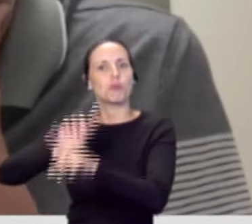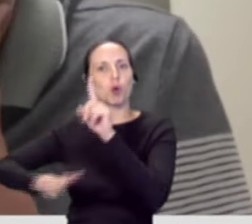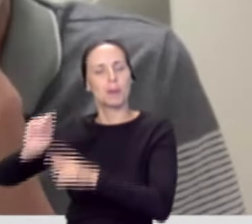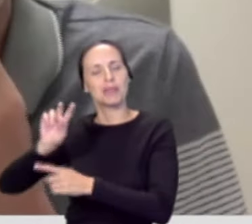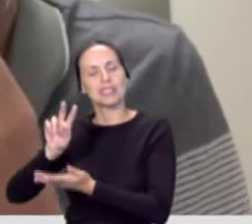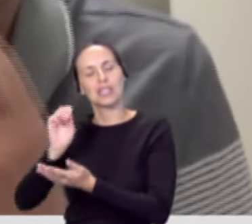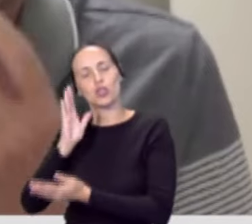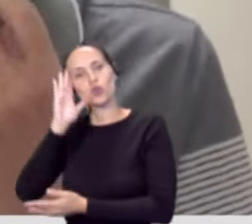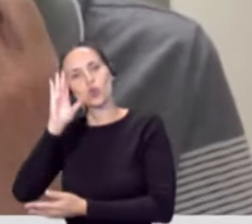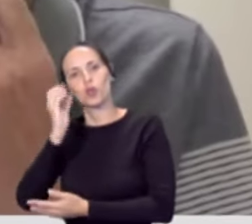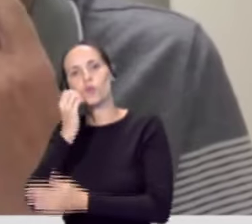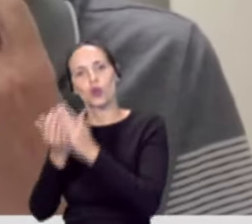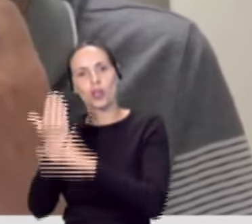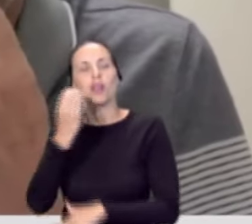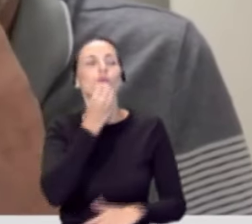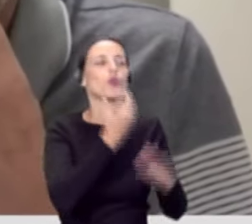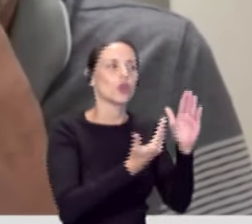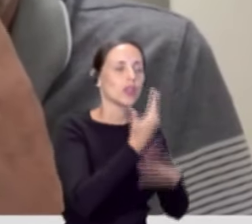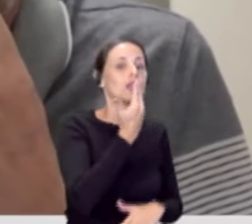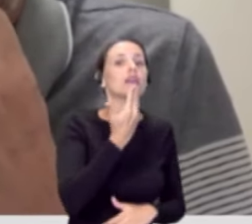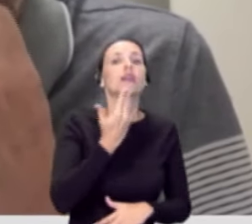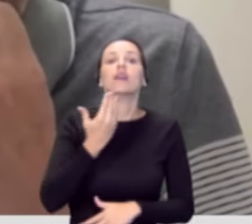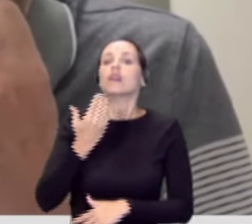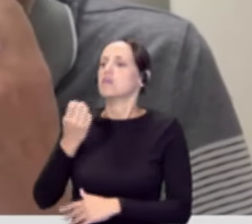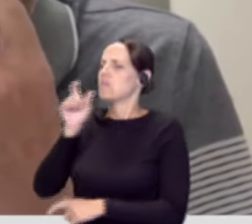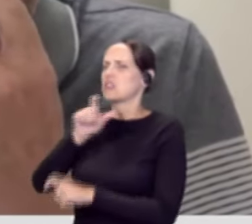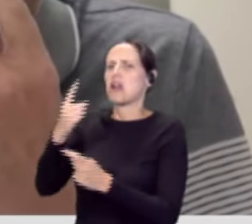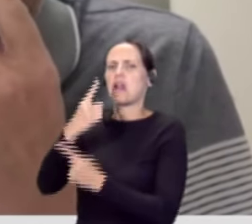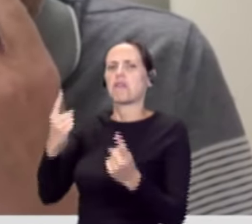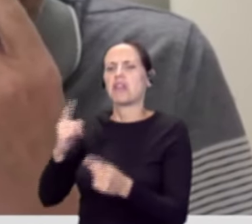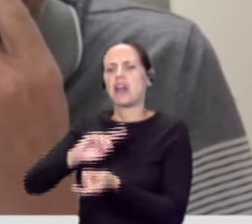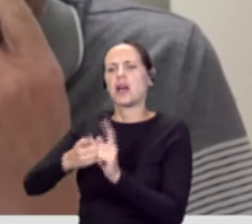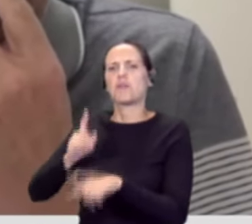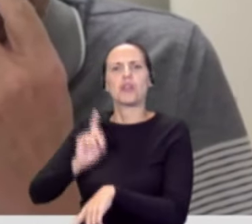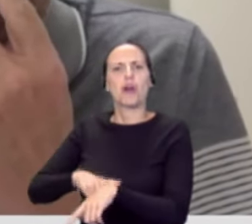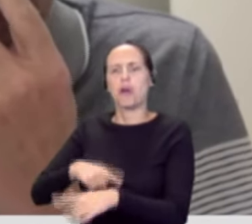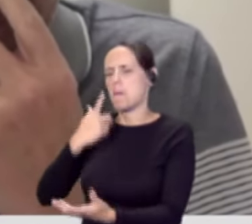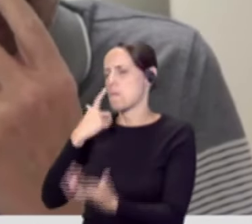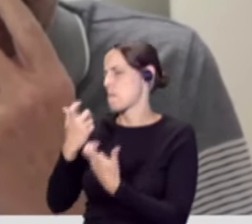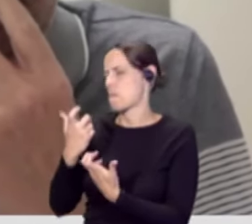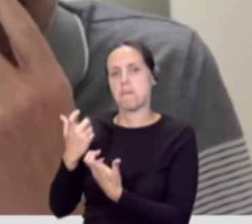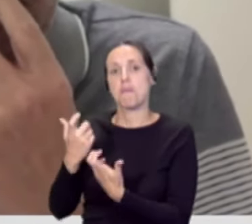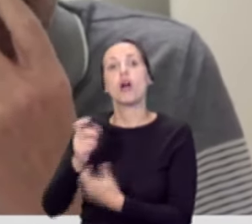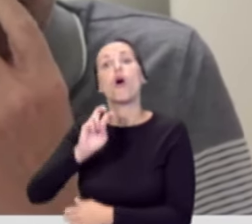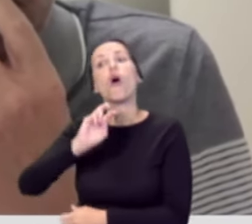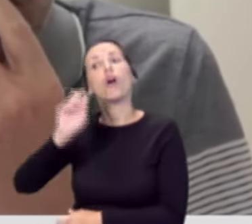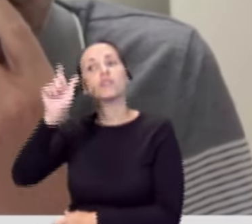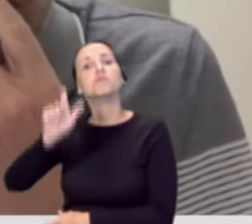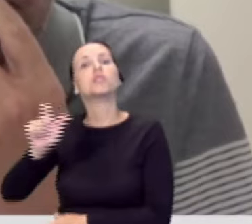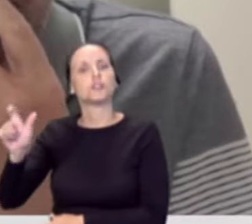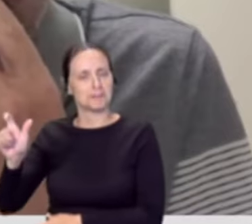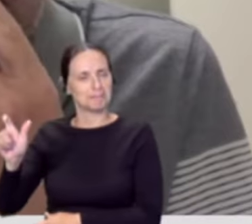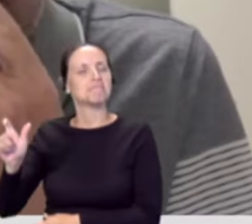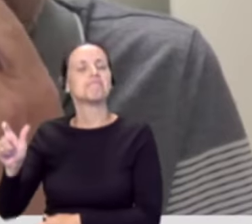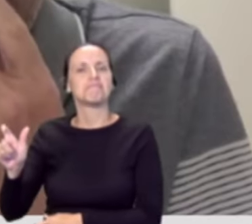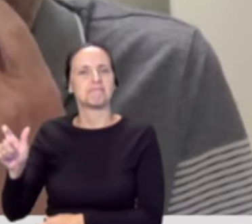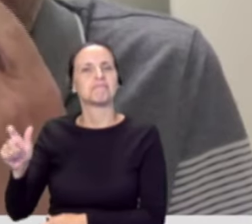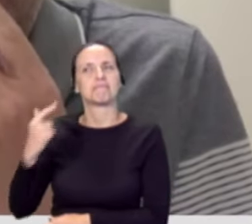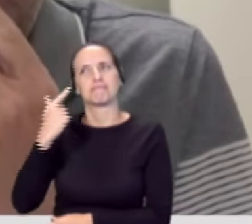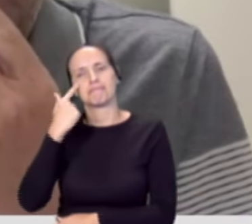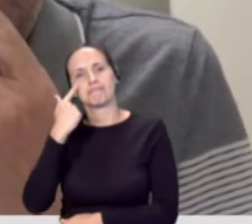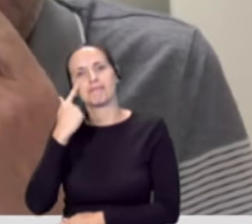días. Bueno, hay algunas personas que no notan el cambio de hora, sin embargo, hay otras que sí, que ven cómo se ve